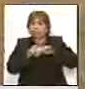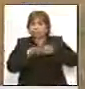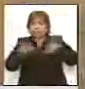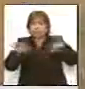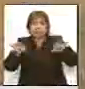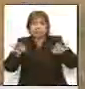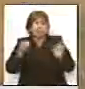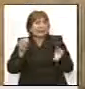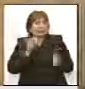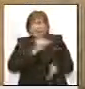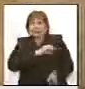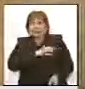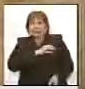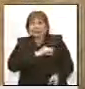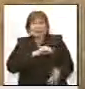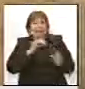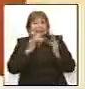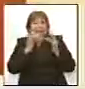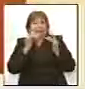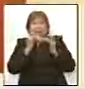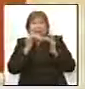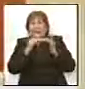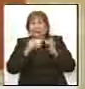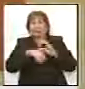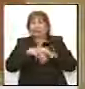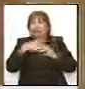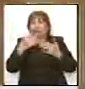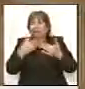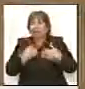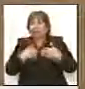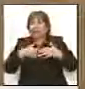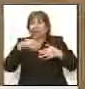no se le está sacando provecho a la red dorsal a pesar de tener más de 2 años terminada.